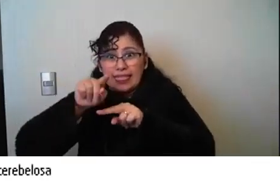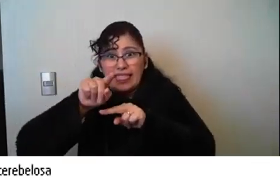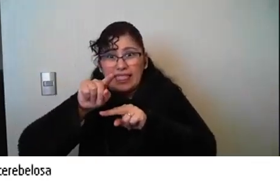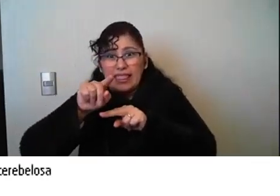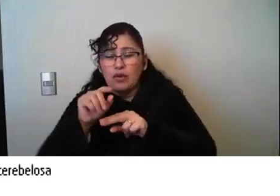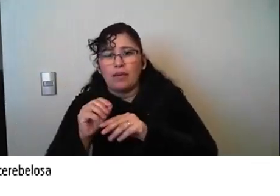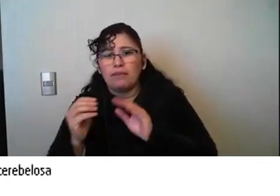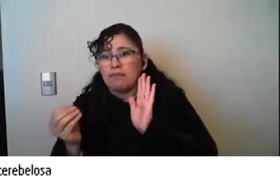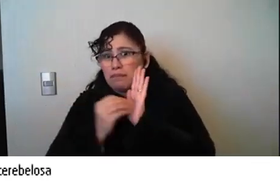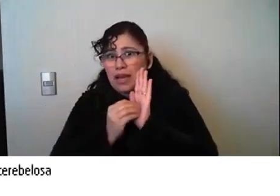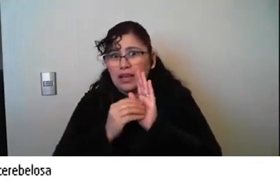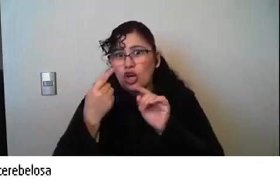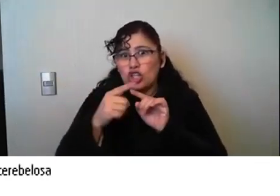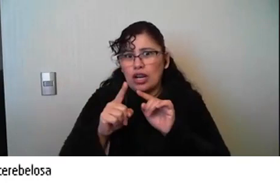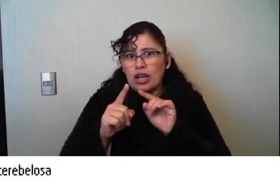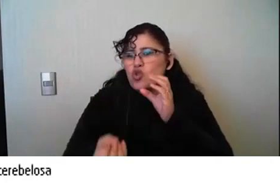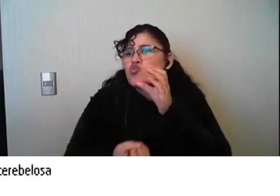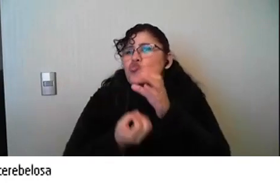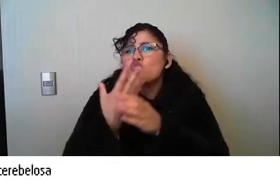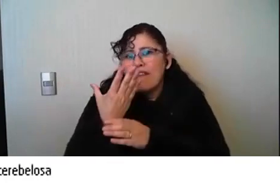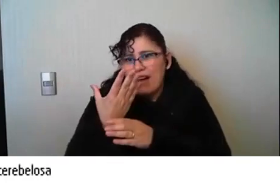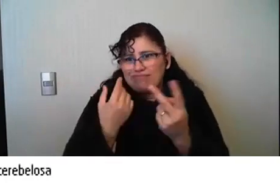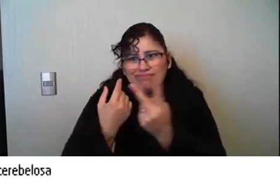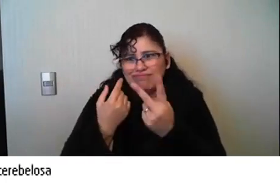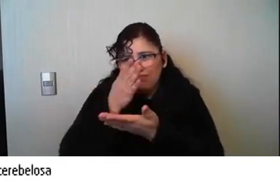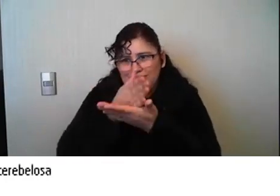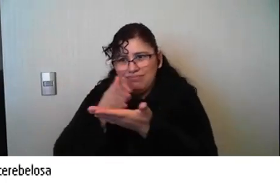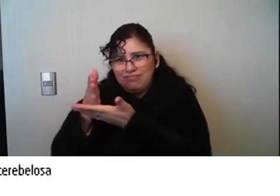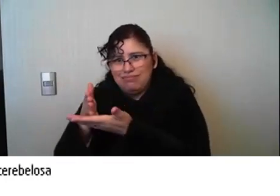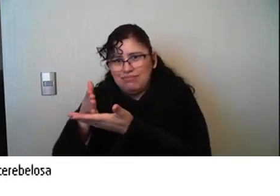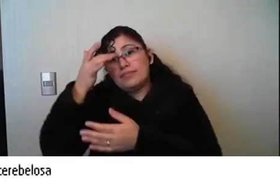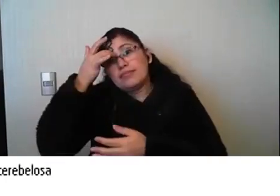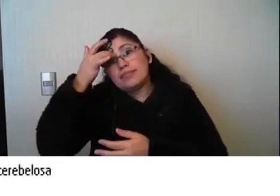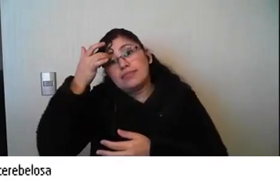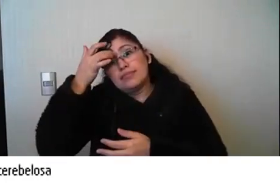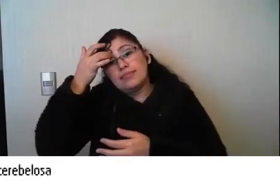y esta porción es más nueva, ¿ya?